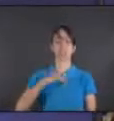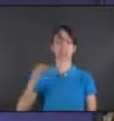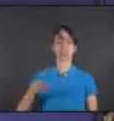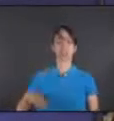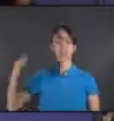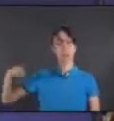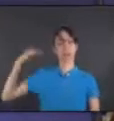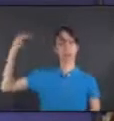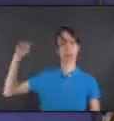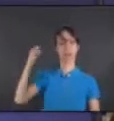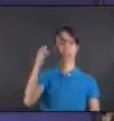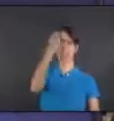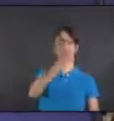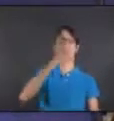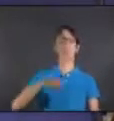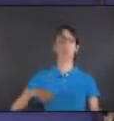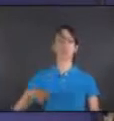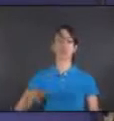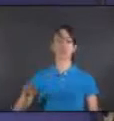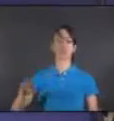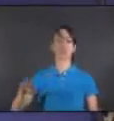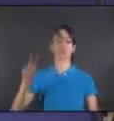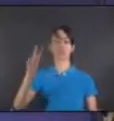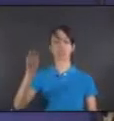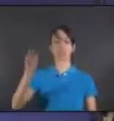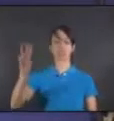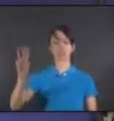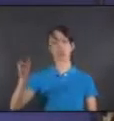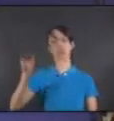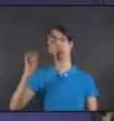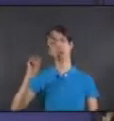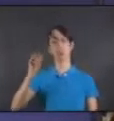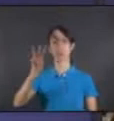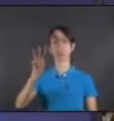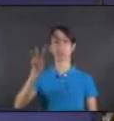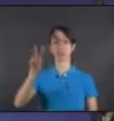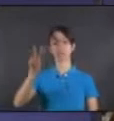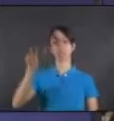hermano, no podíamos. A mí mi tío me sacaba a jugar fútbol.